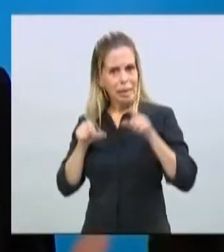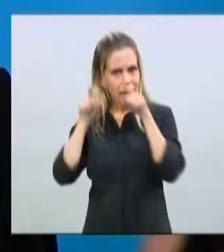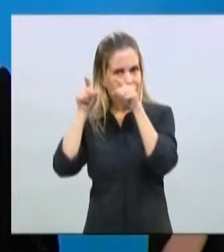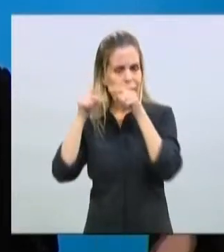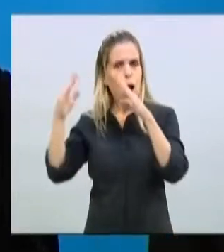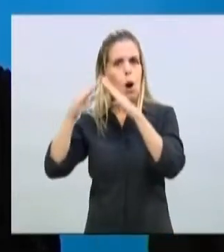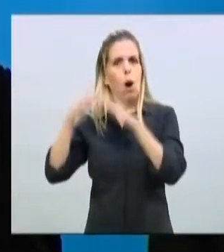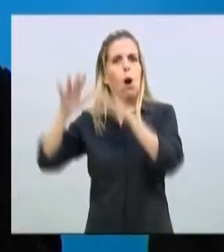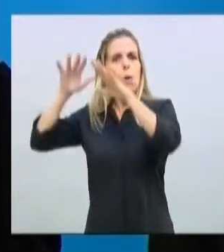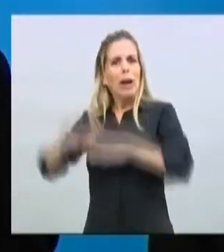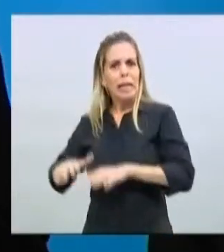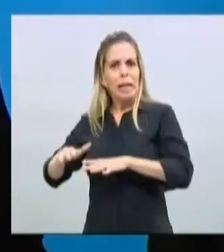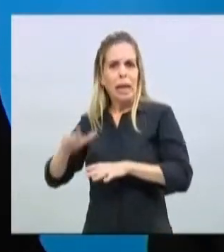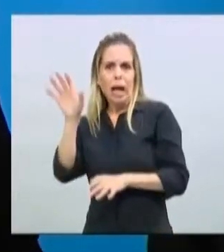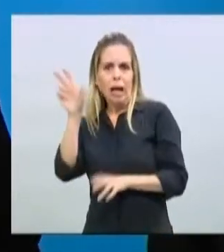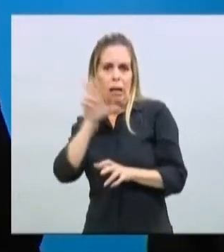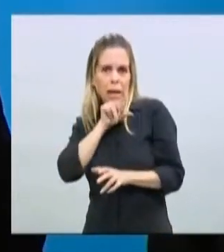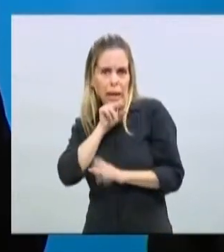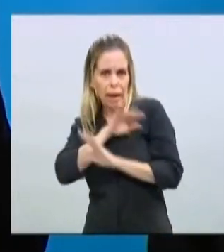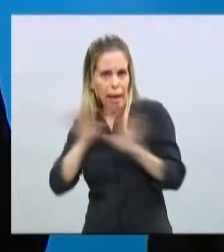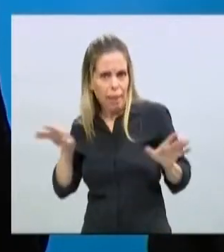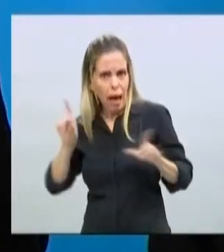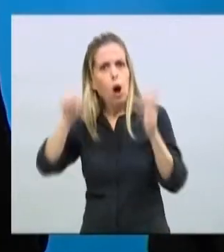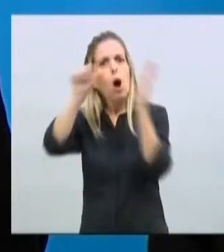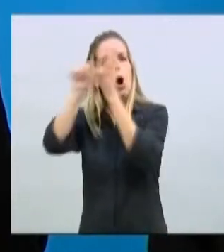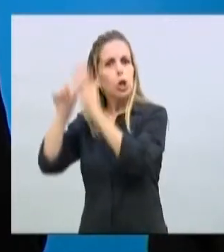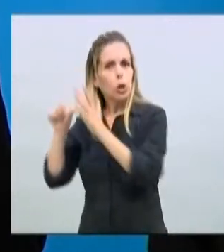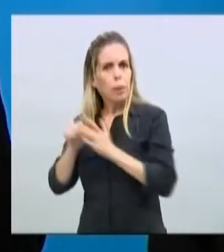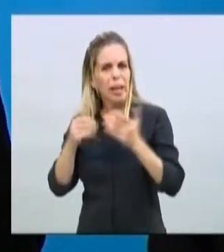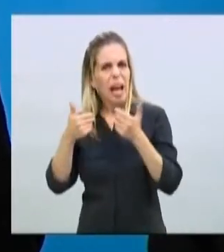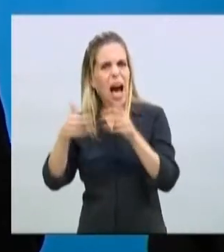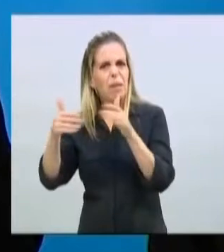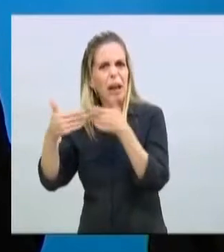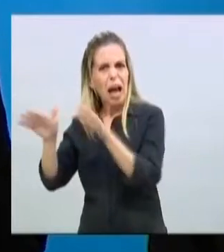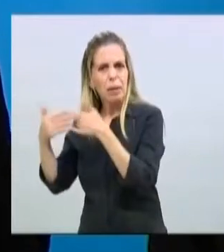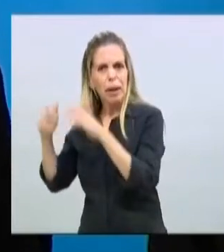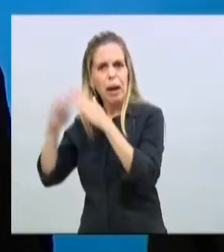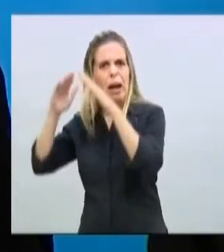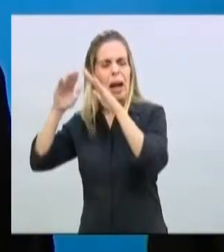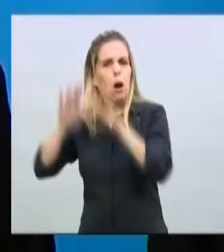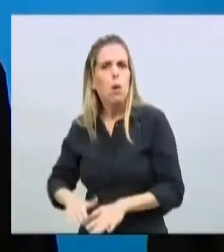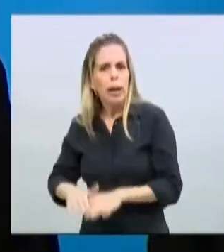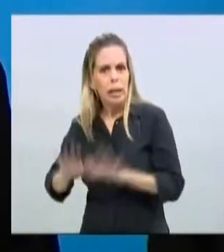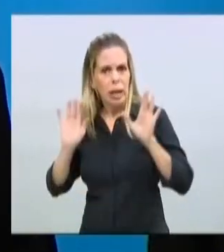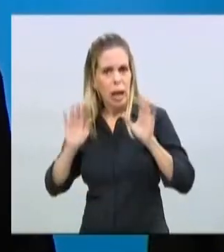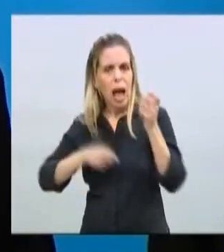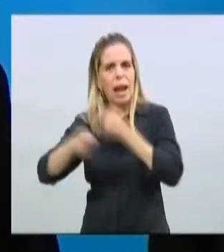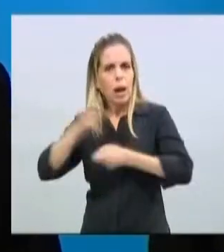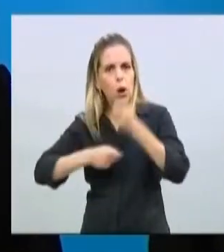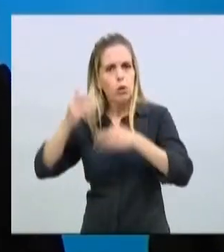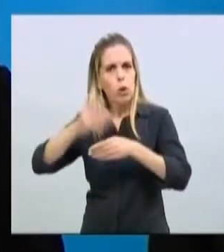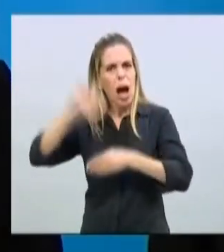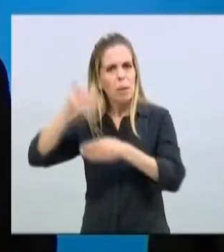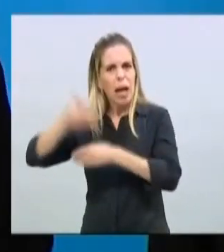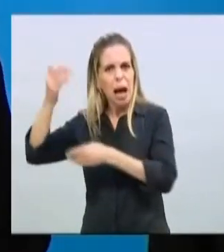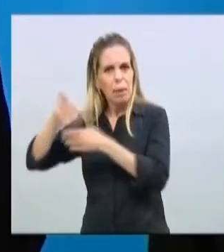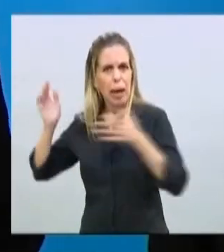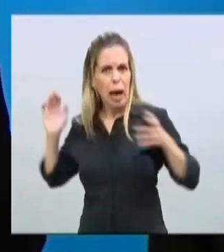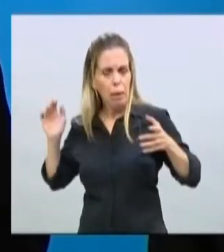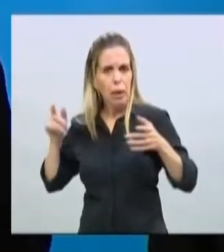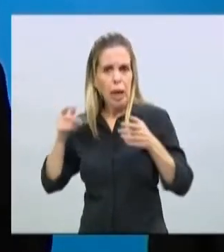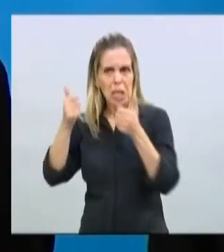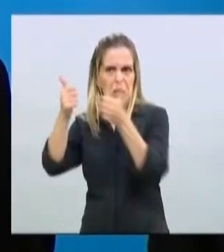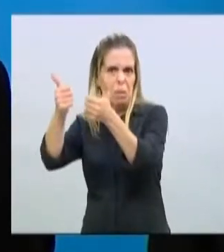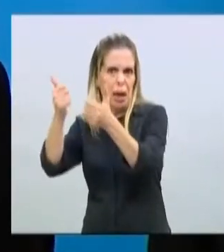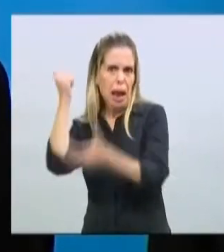se mantuvieron abiertos y dicen que lograron resultados económicos ponderables. Y yo me he detenido en el caso que más